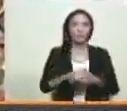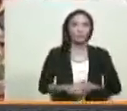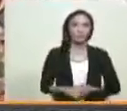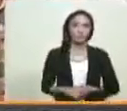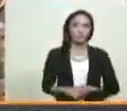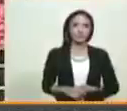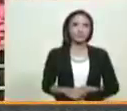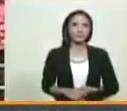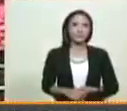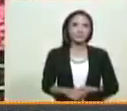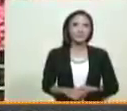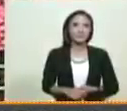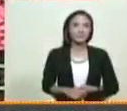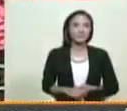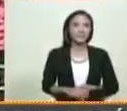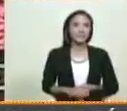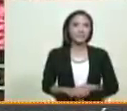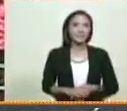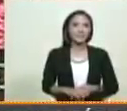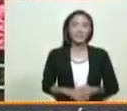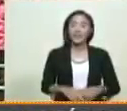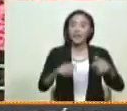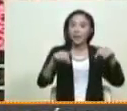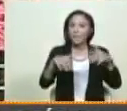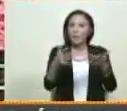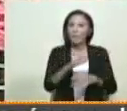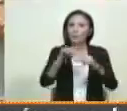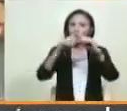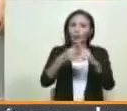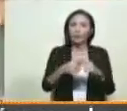Hemos llegado a